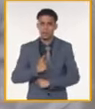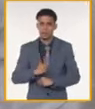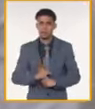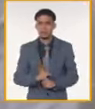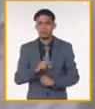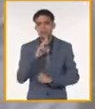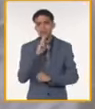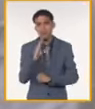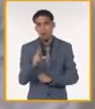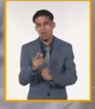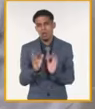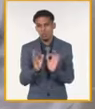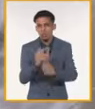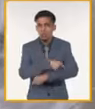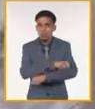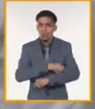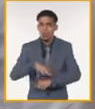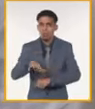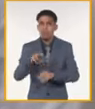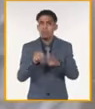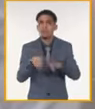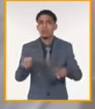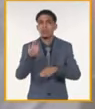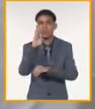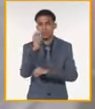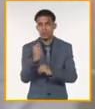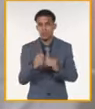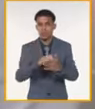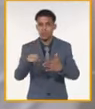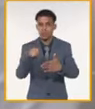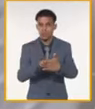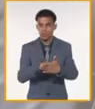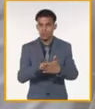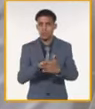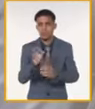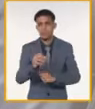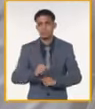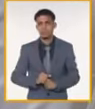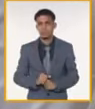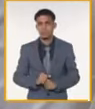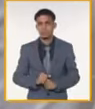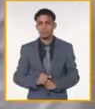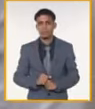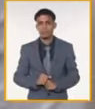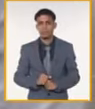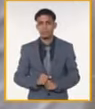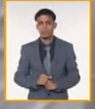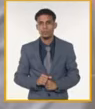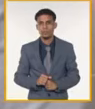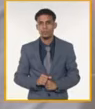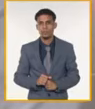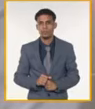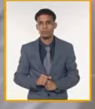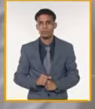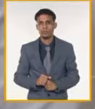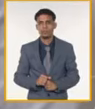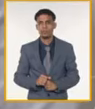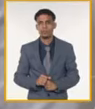respuesta daría el ministro de economía y planificación a esta a esta matriz que es más que una pregunta